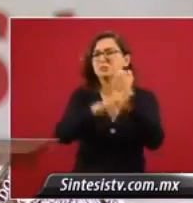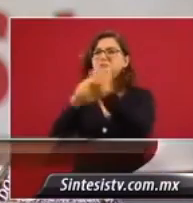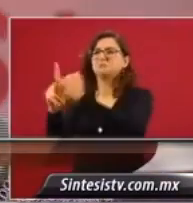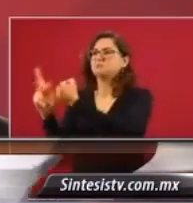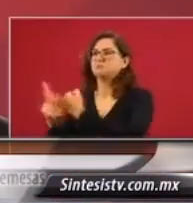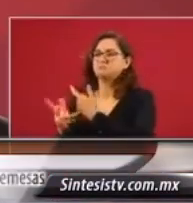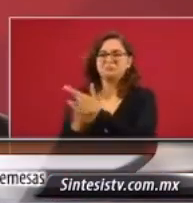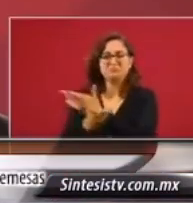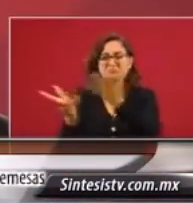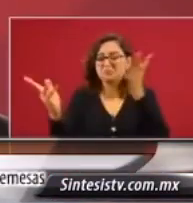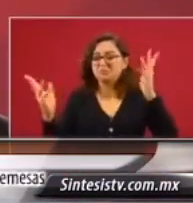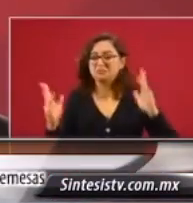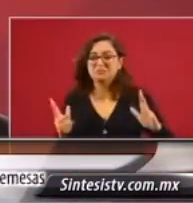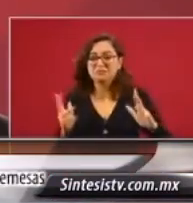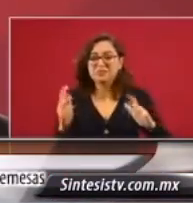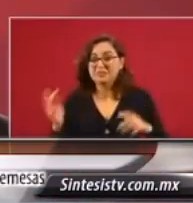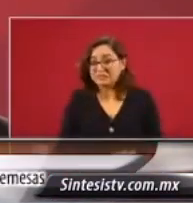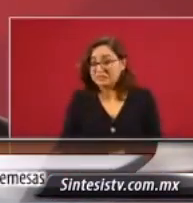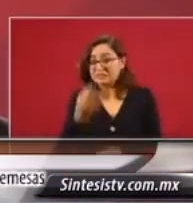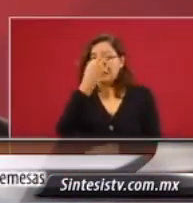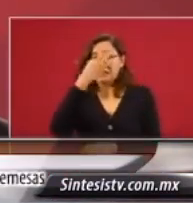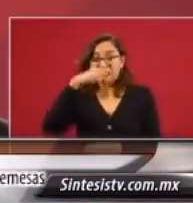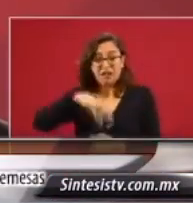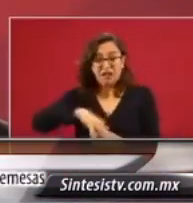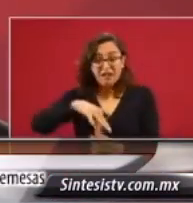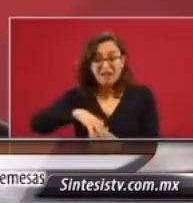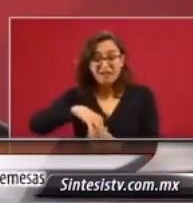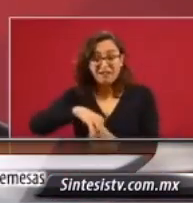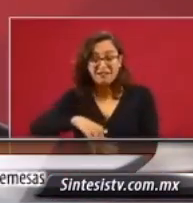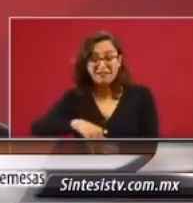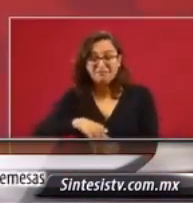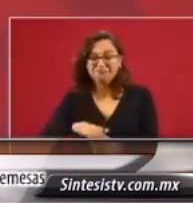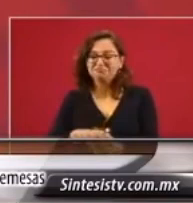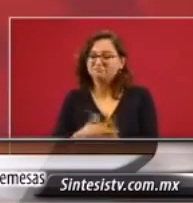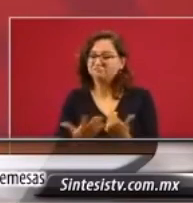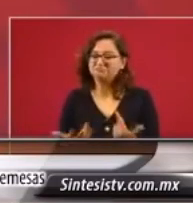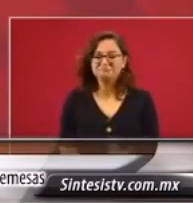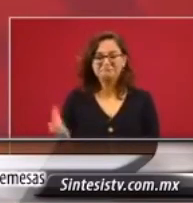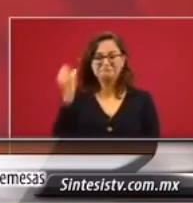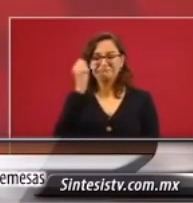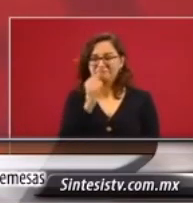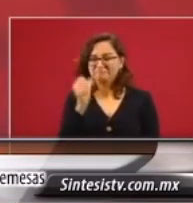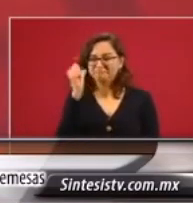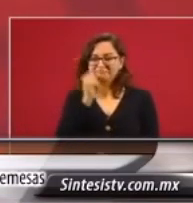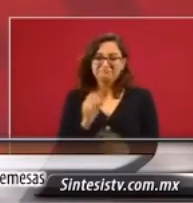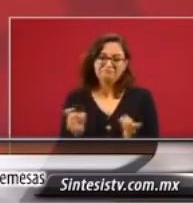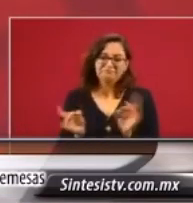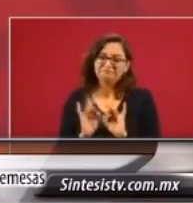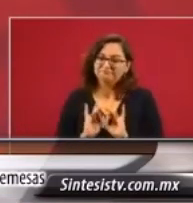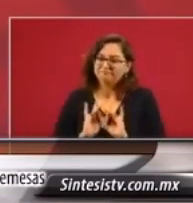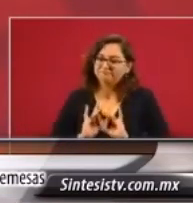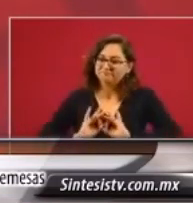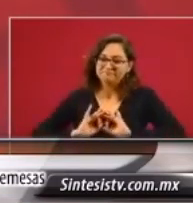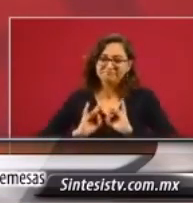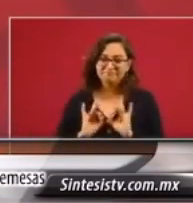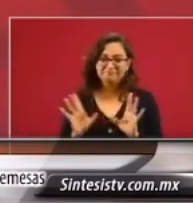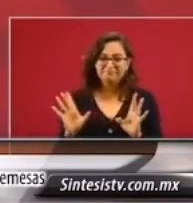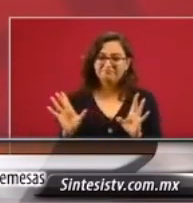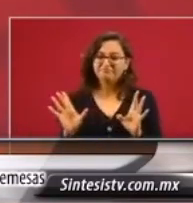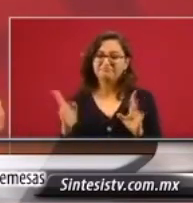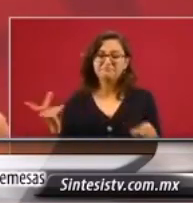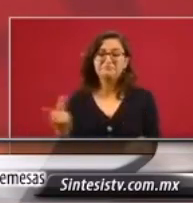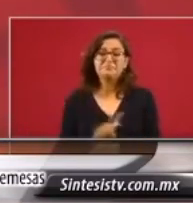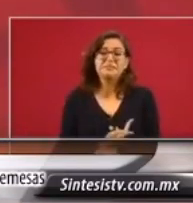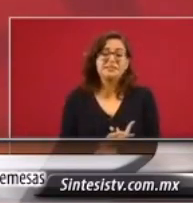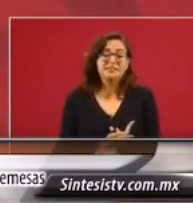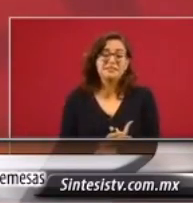silencio respecto a las declaraciones hechas por su homólogo estadounidense Donald Trump, quien apuntó que México pagará por el muro mediante un